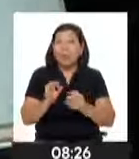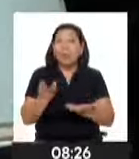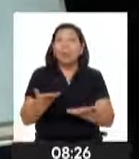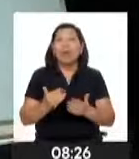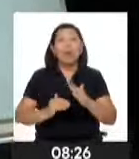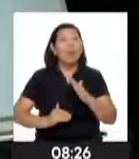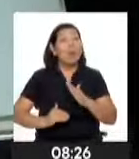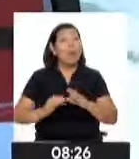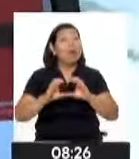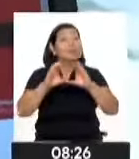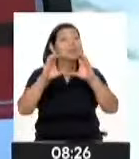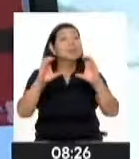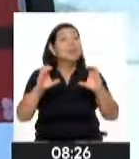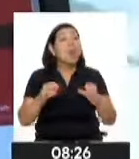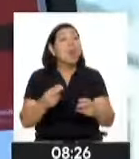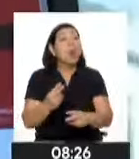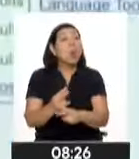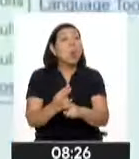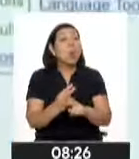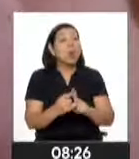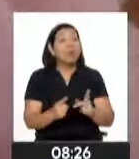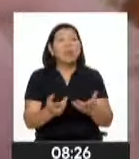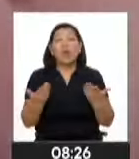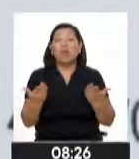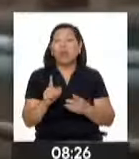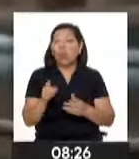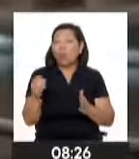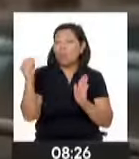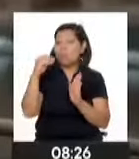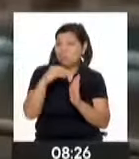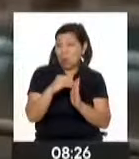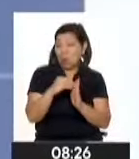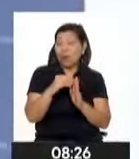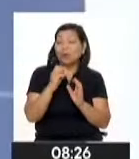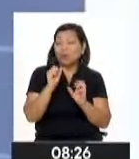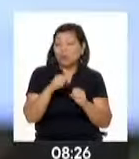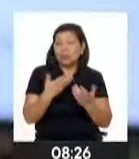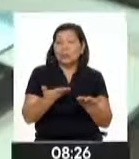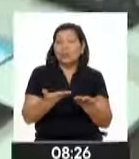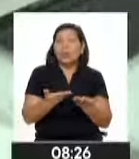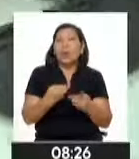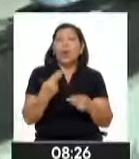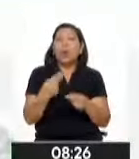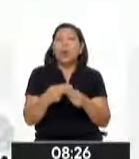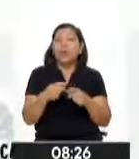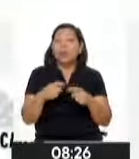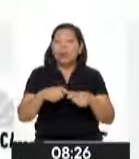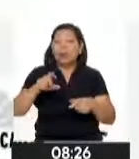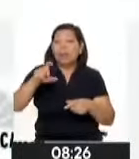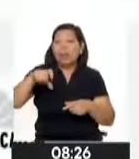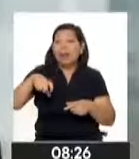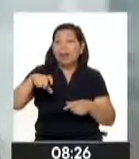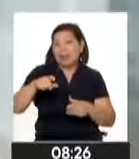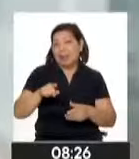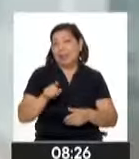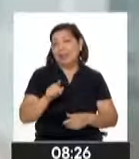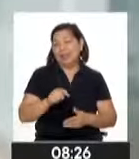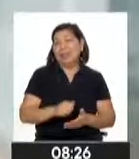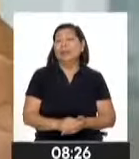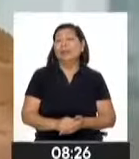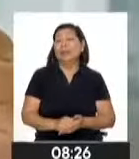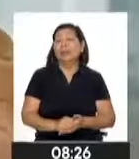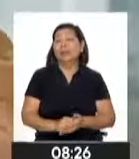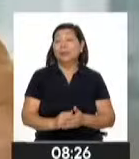con un certificado de seguridad, donde podrá colocar con confianza los datos de su tarjeta de crédito. En la